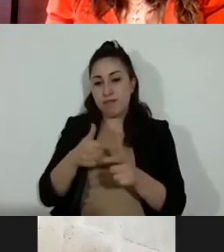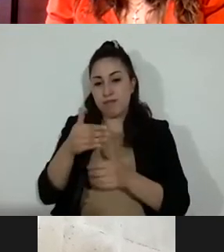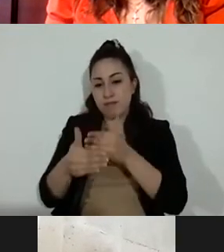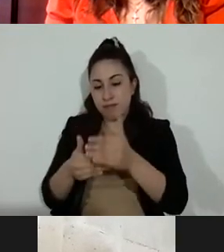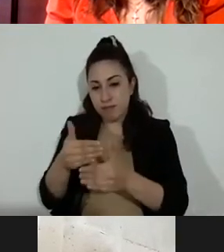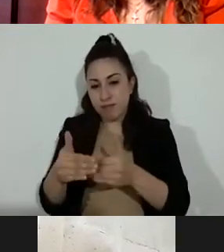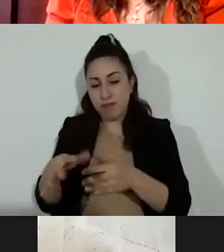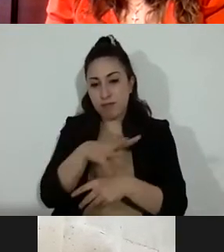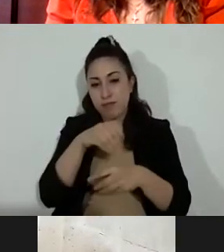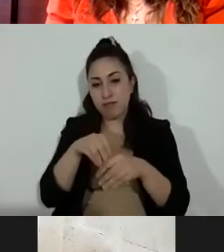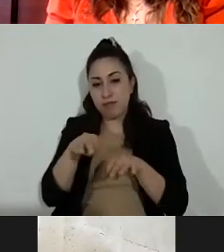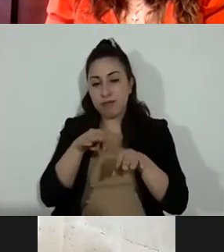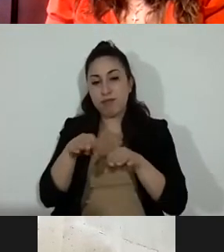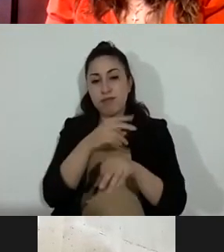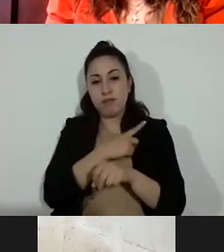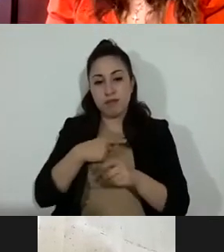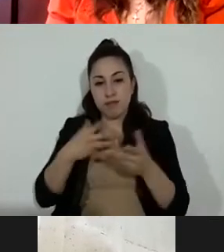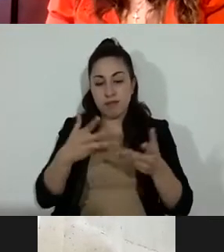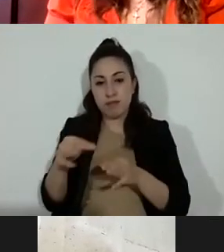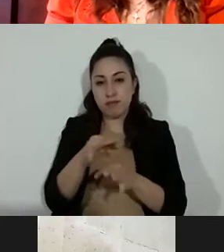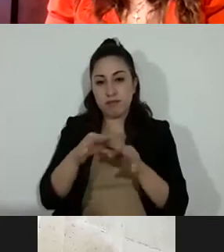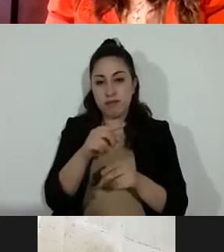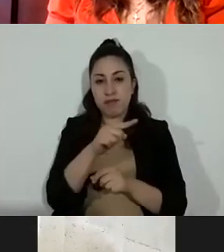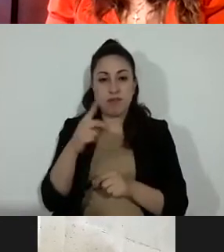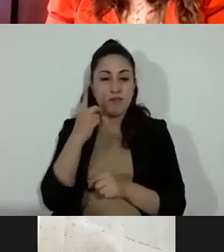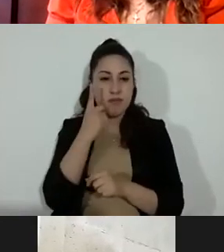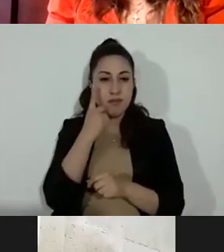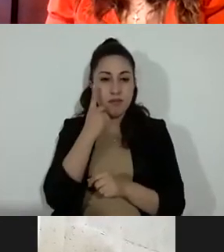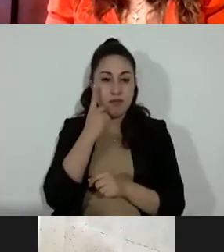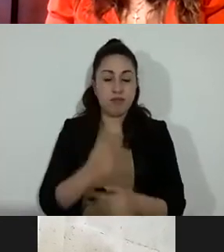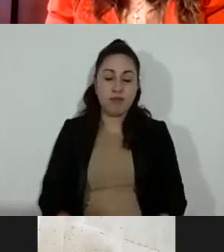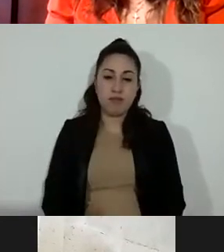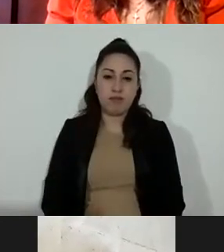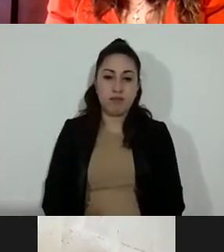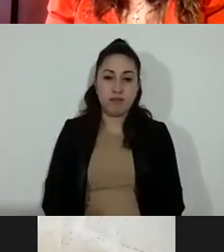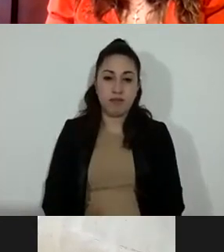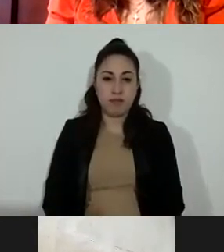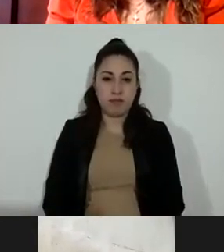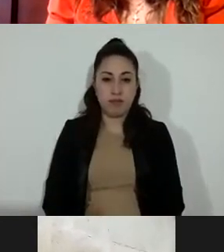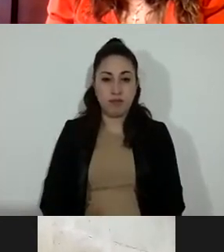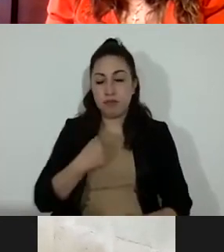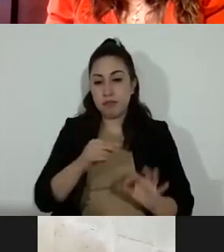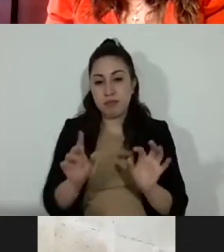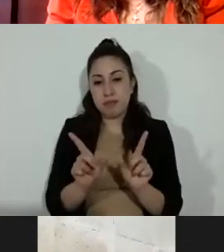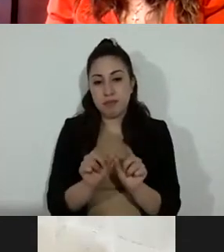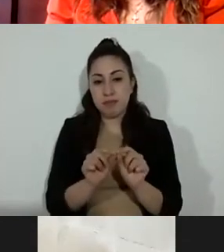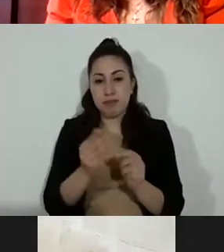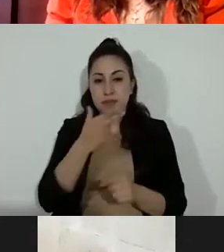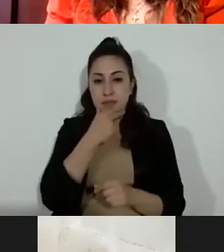el compromiso y la responsabilidad que tenemos como representantes populares. Es cuanto, diputado presidente.